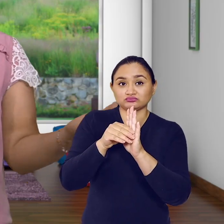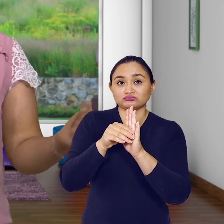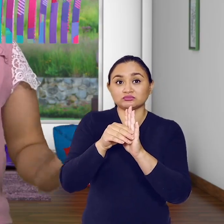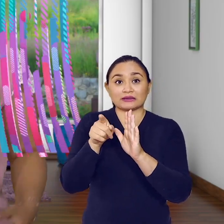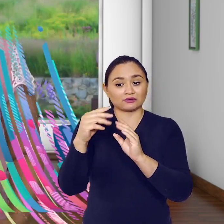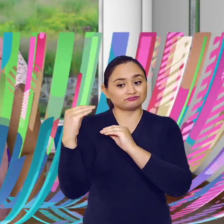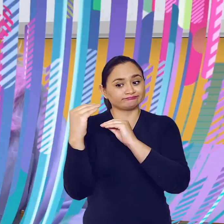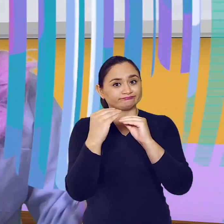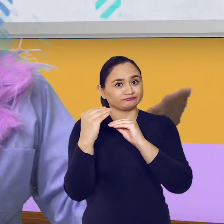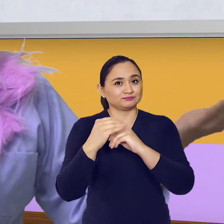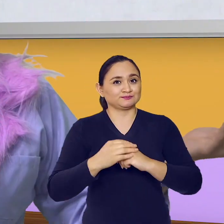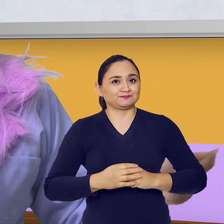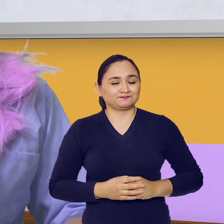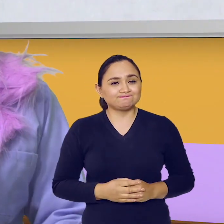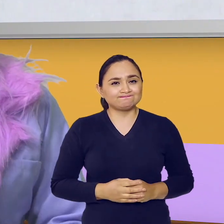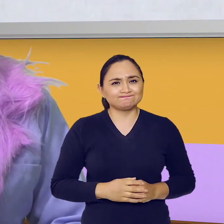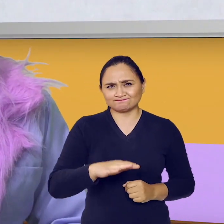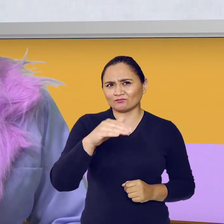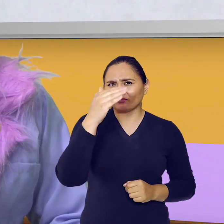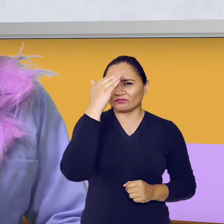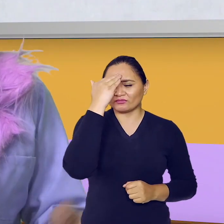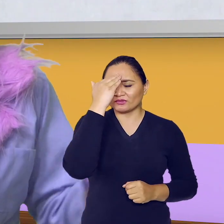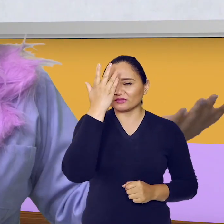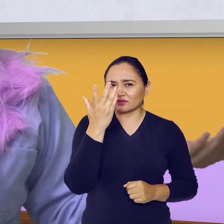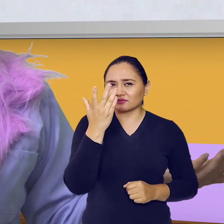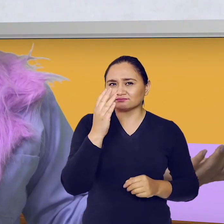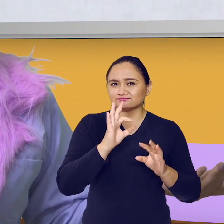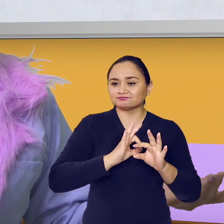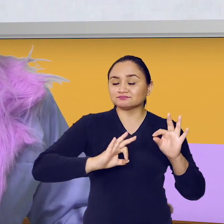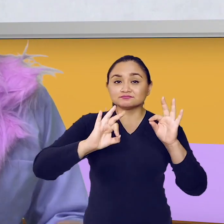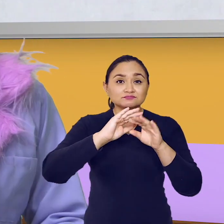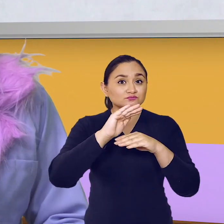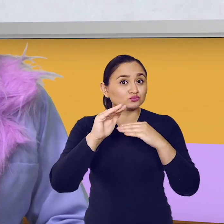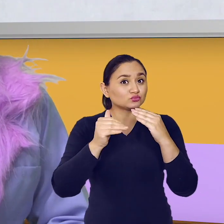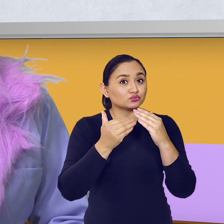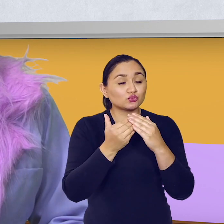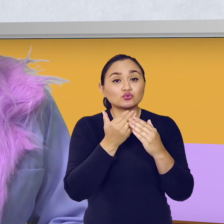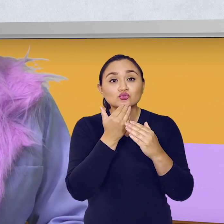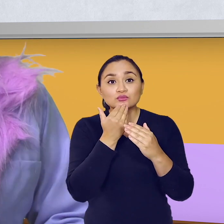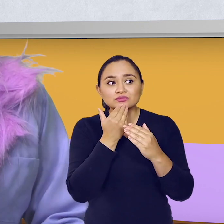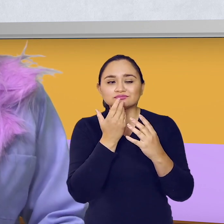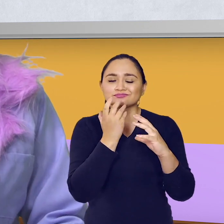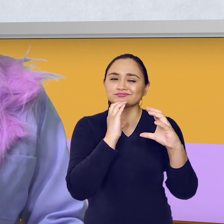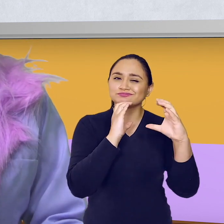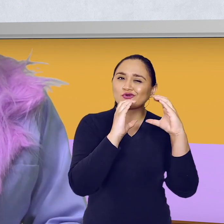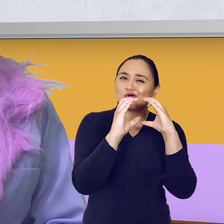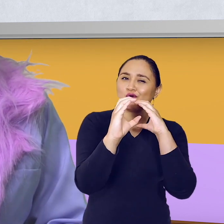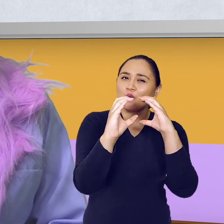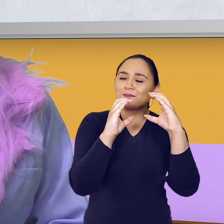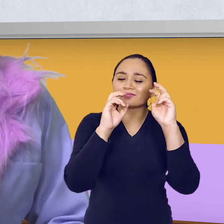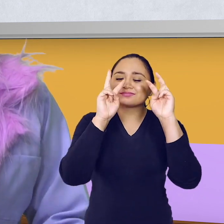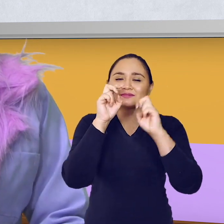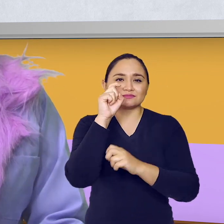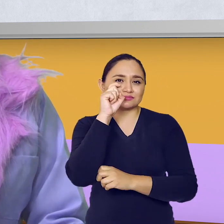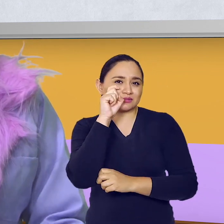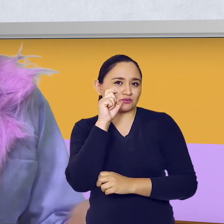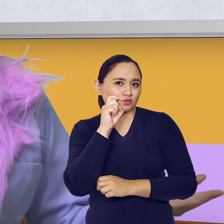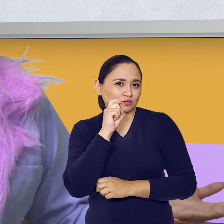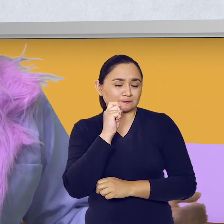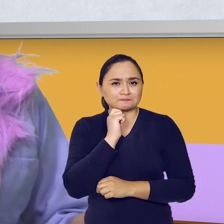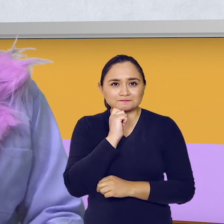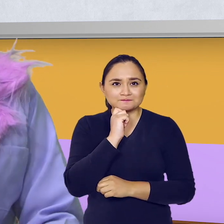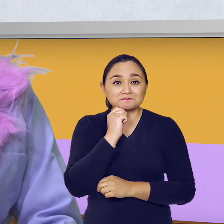que les educan. ¿Saben? Es muy útil para todas y todos conversar sobre este tema